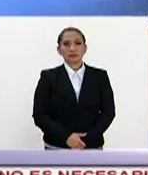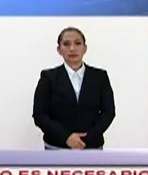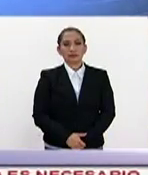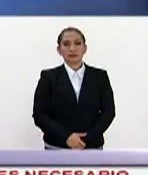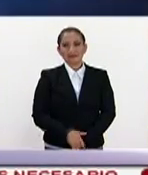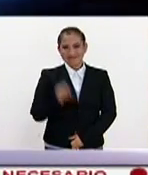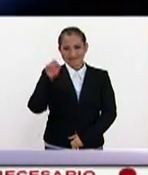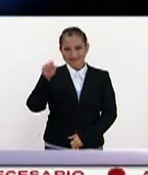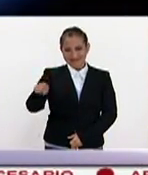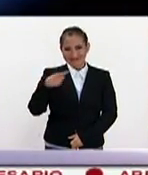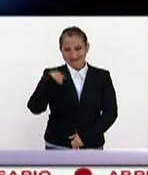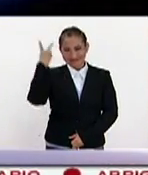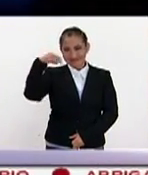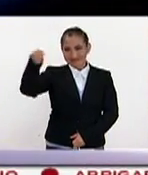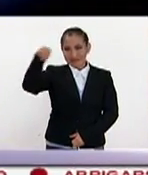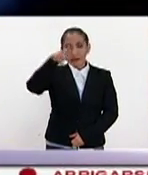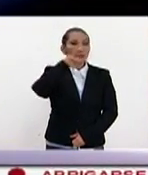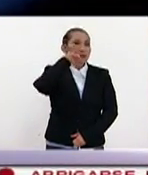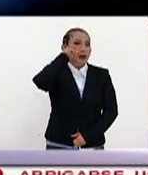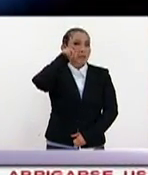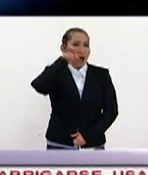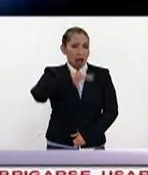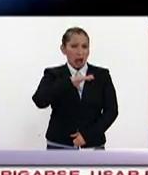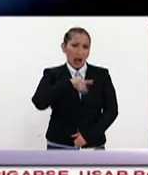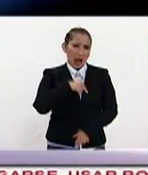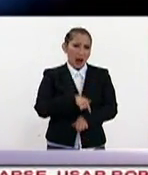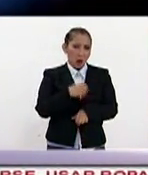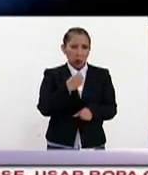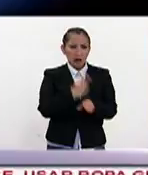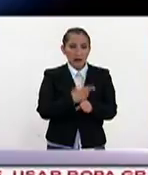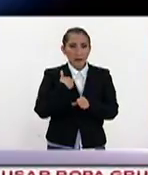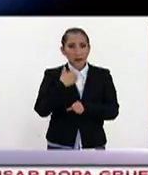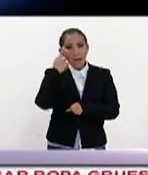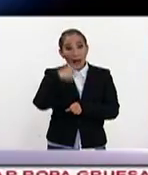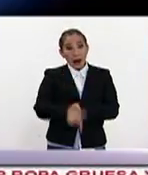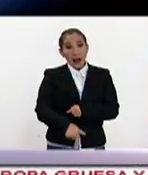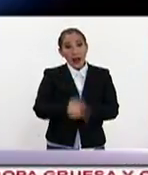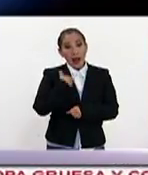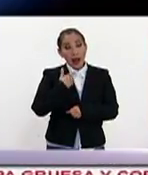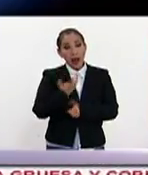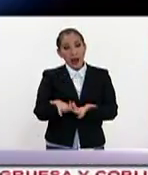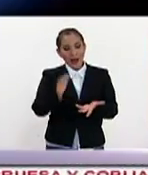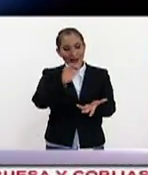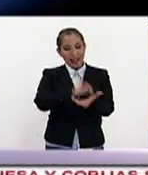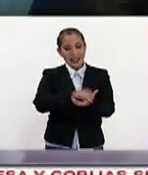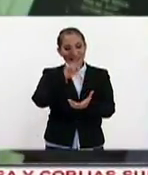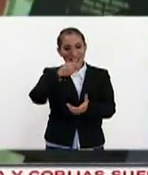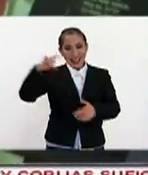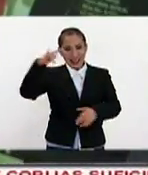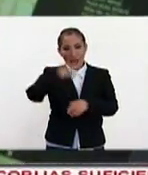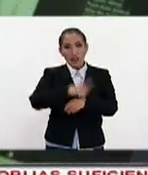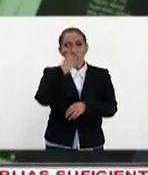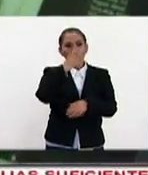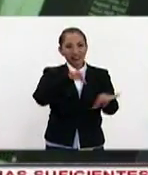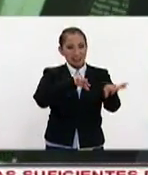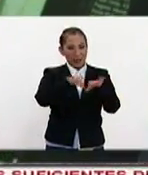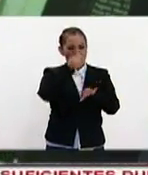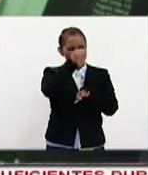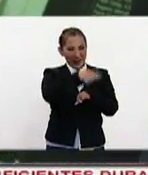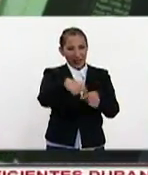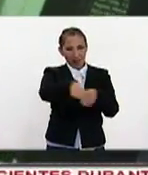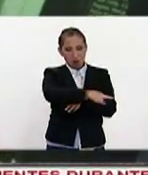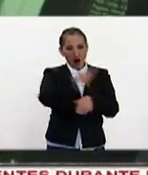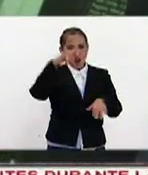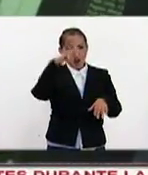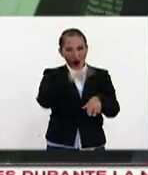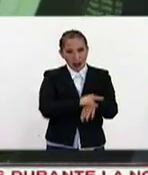En esa intensa gira, el Papa se dio tiempo para casar, sí, a una pareja en pleno vuelo. Se trata de 2 trabajadores de